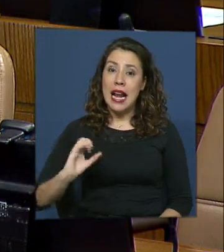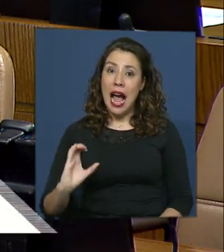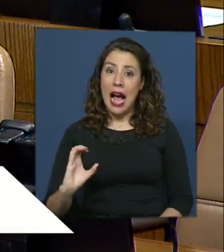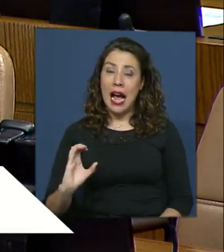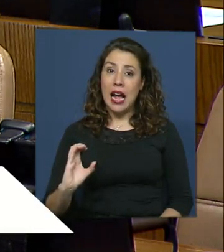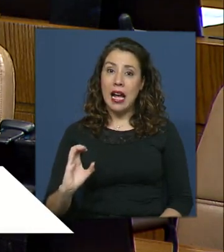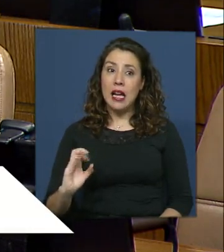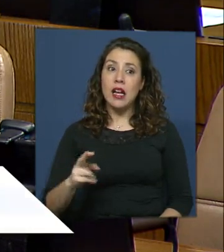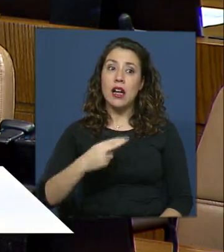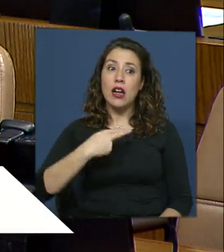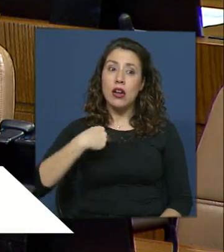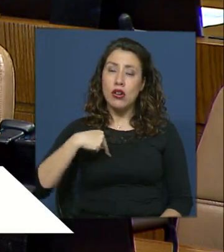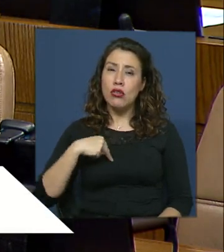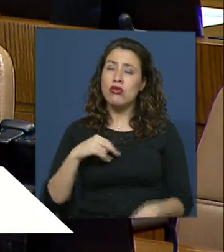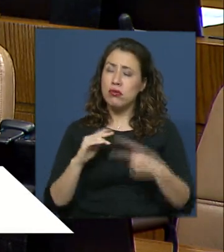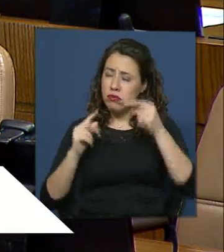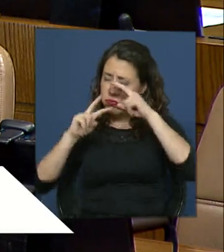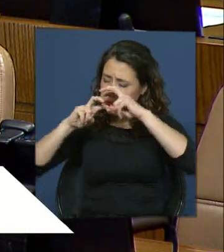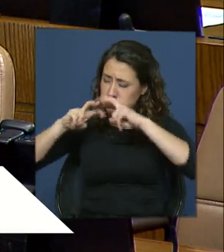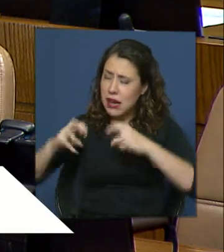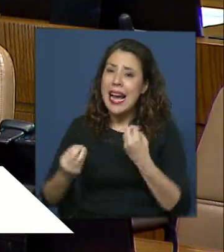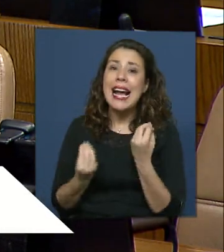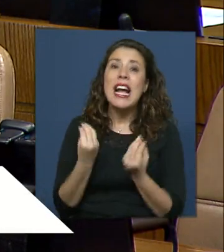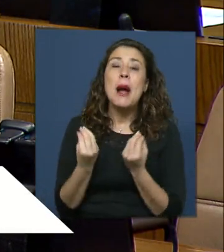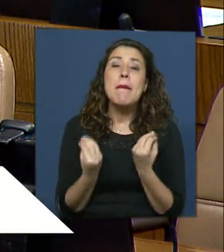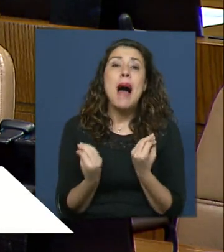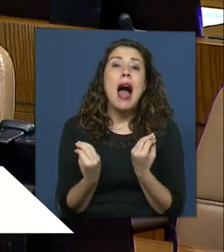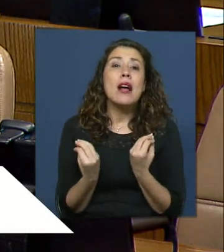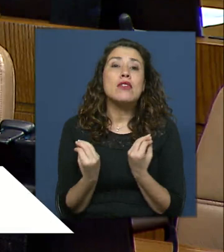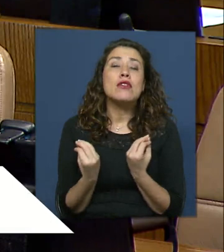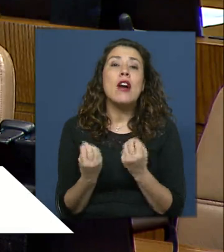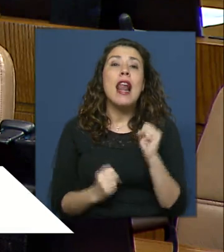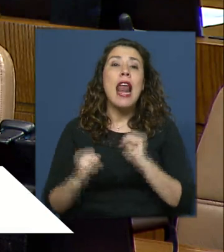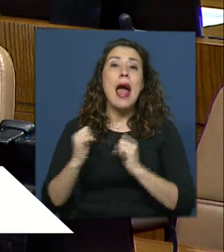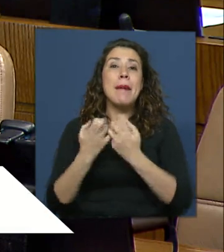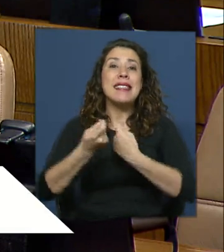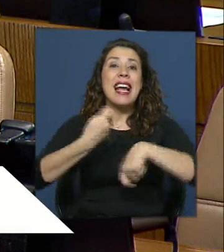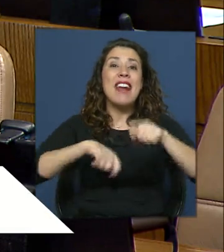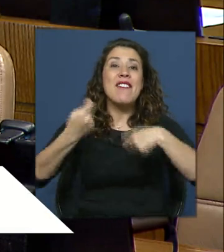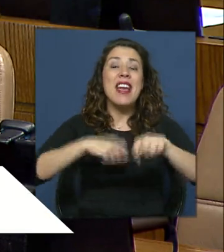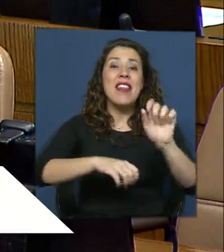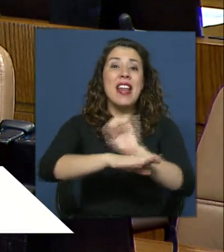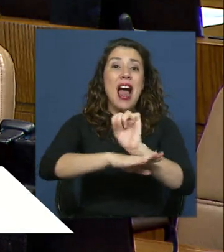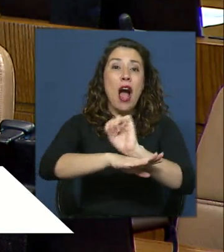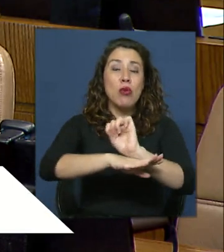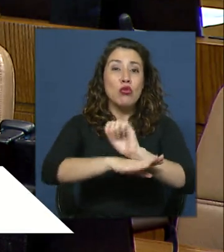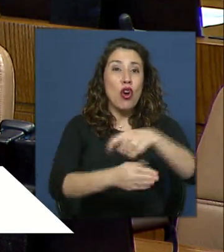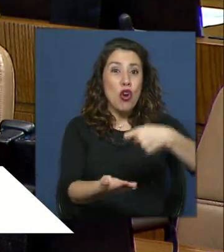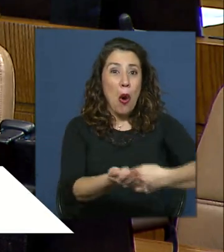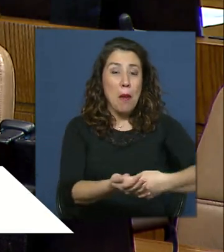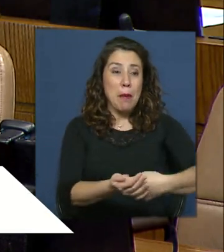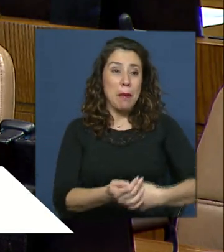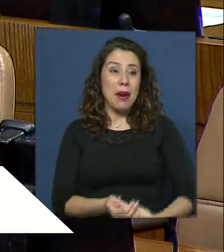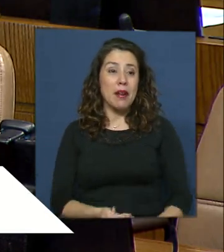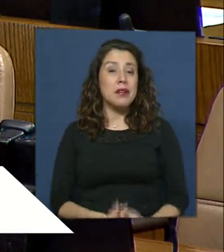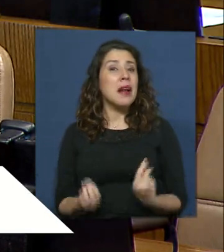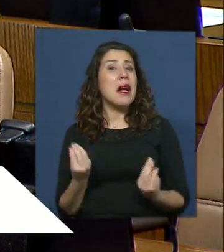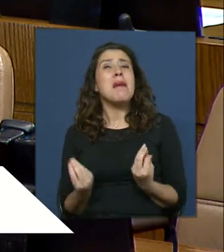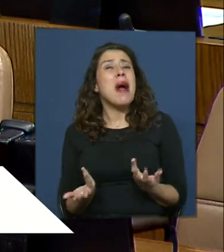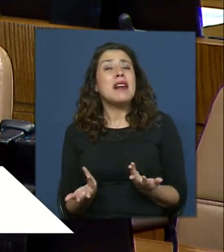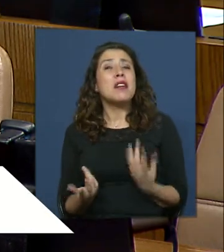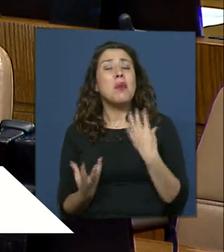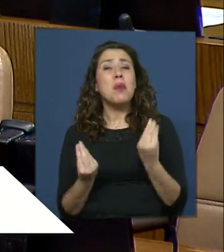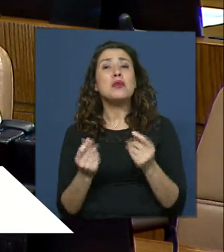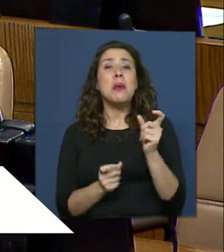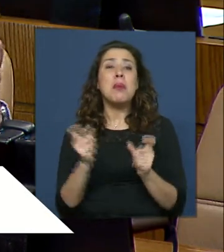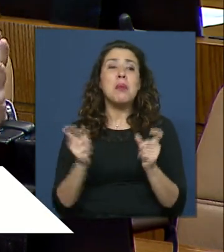que hagamos una profusa investigación qué está pasando en las automotoras. ¿Qué está ocurriendo en las automotoras? Porque muchas veces